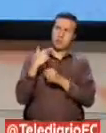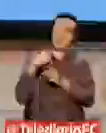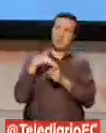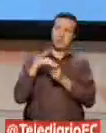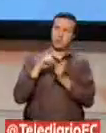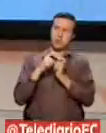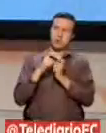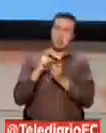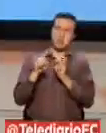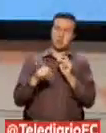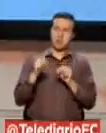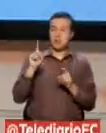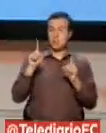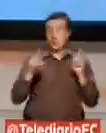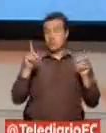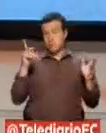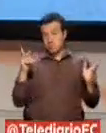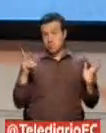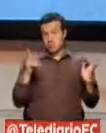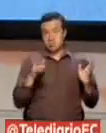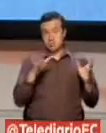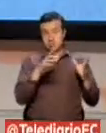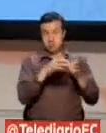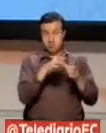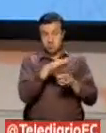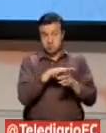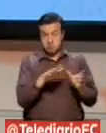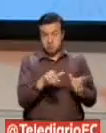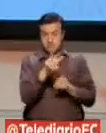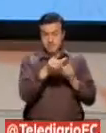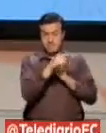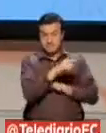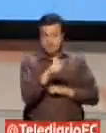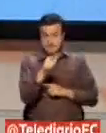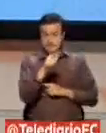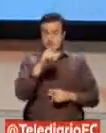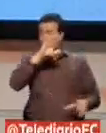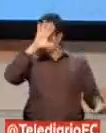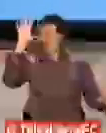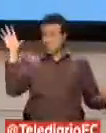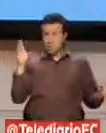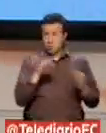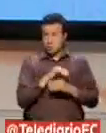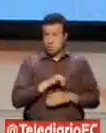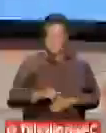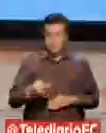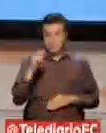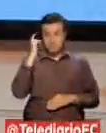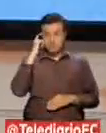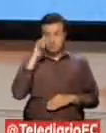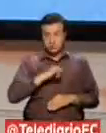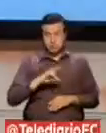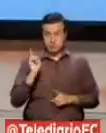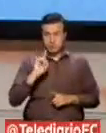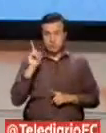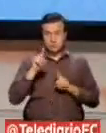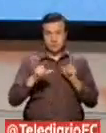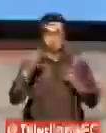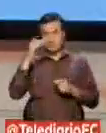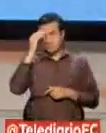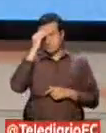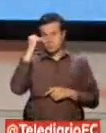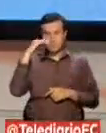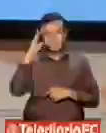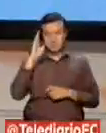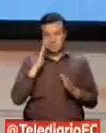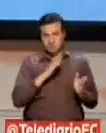decir, pueden ser técnicas que funcionen para empujar a ciertas personas, pero no al común de la población. La gente cada vez tiene más educación y de